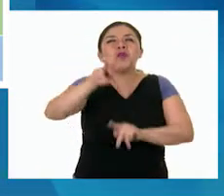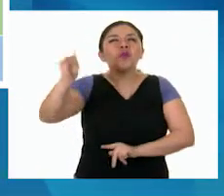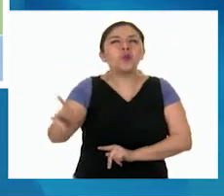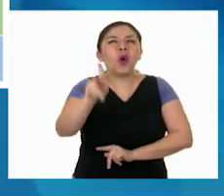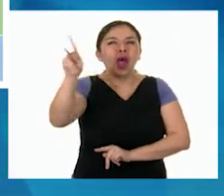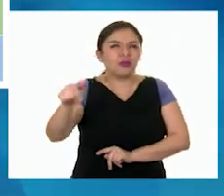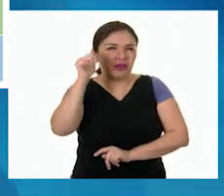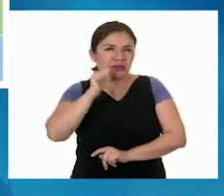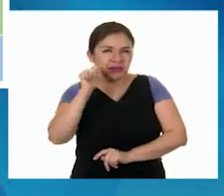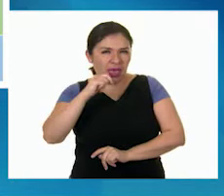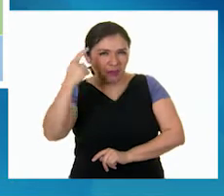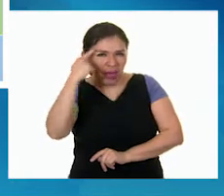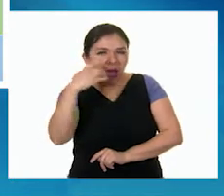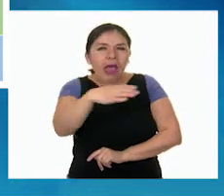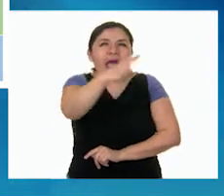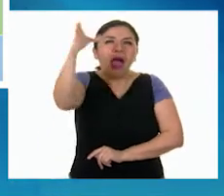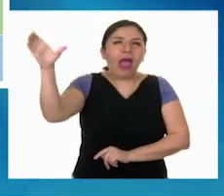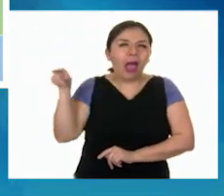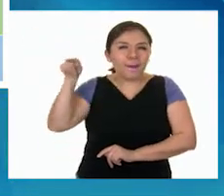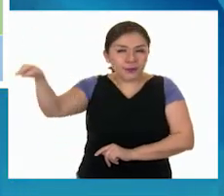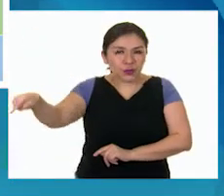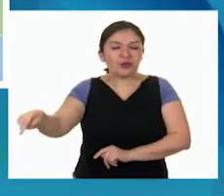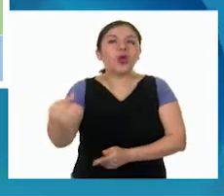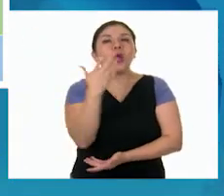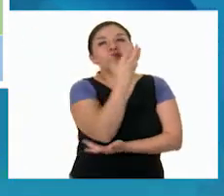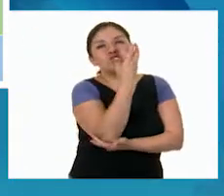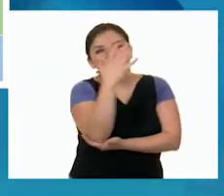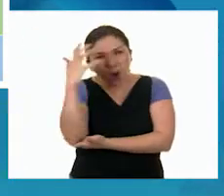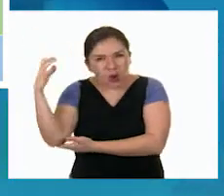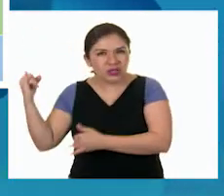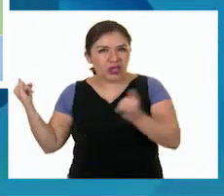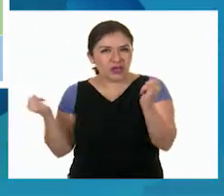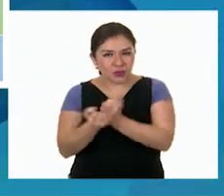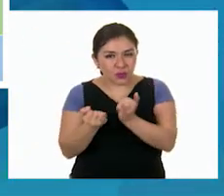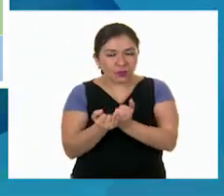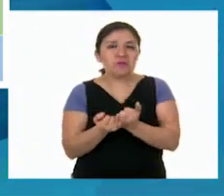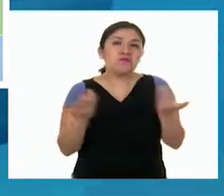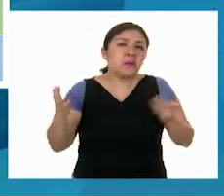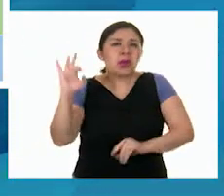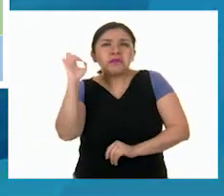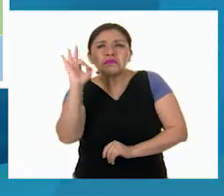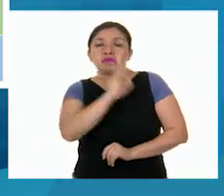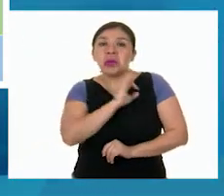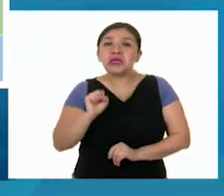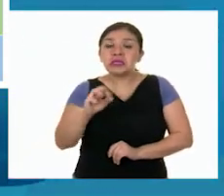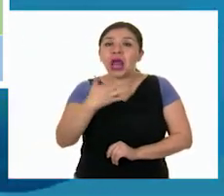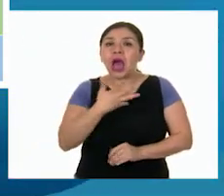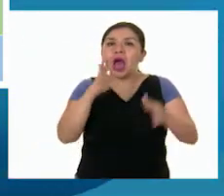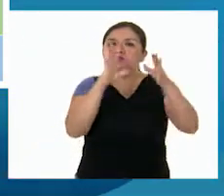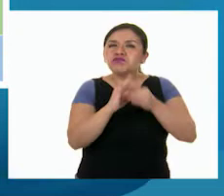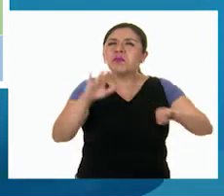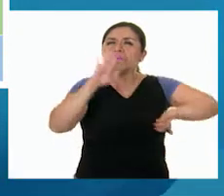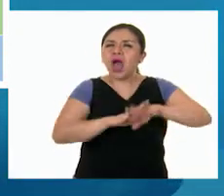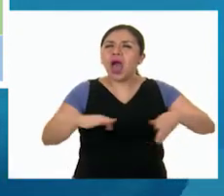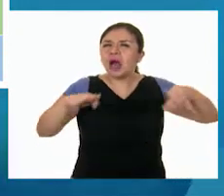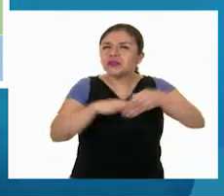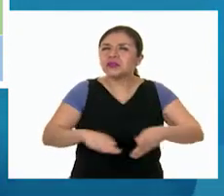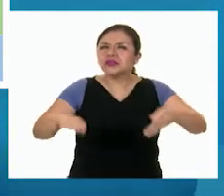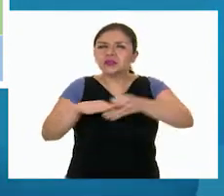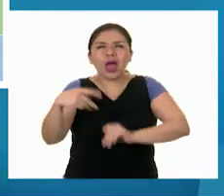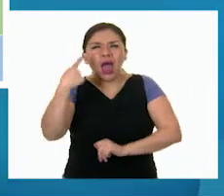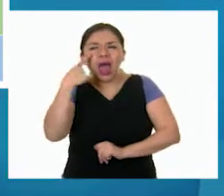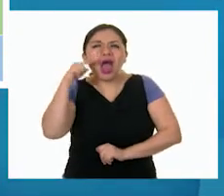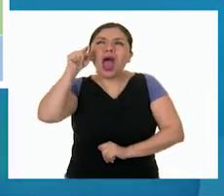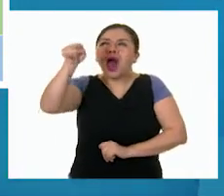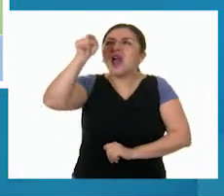rurales, ¿verdad? Uh-huh. Al campo, al bosque. Es muy posible que se cuenten con más frecuencia en este tipo